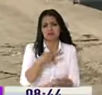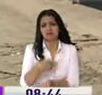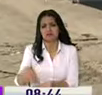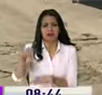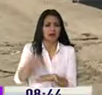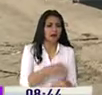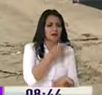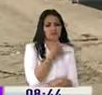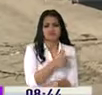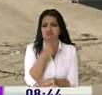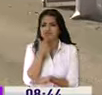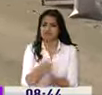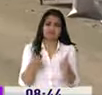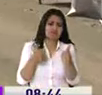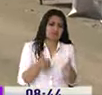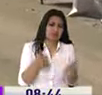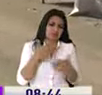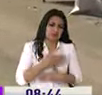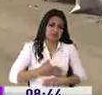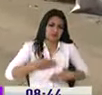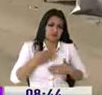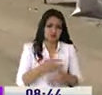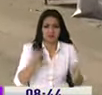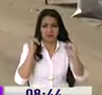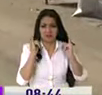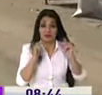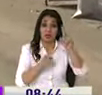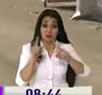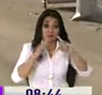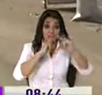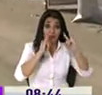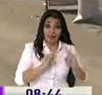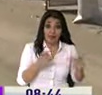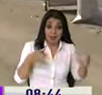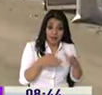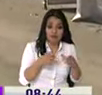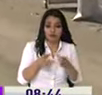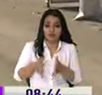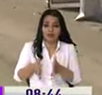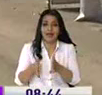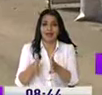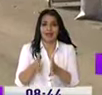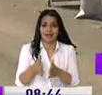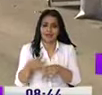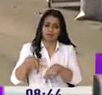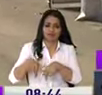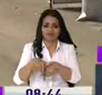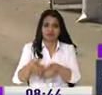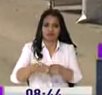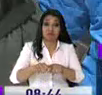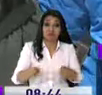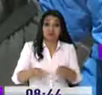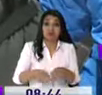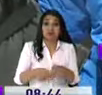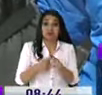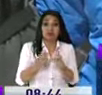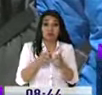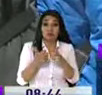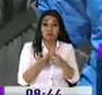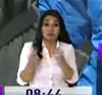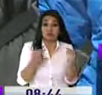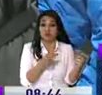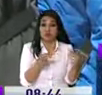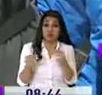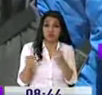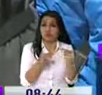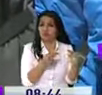bailaban y bebían, los que no alcanzaron en una carpa. Estaban en la calle, pero una supuesta riña fue el inicio de una escena dolorosa.